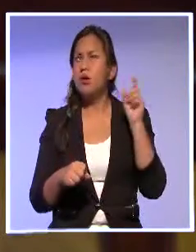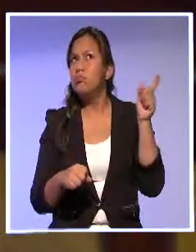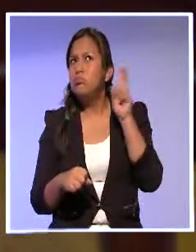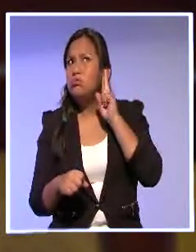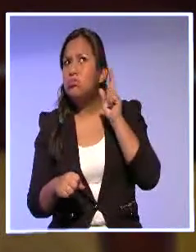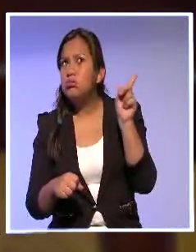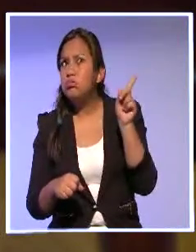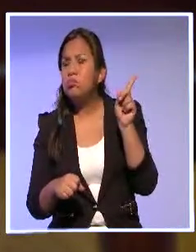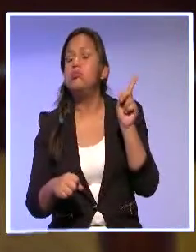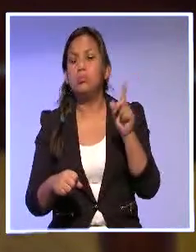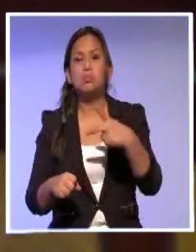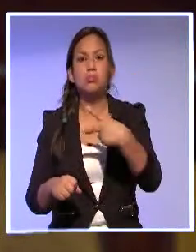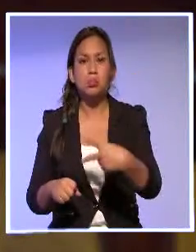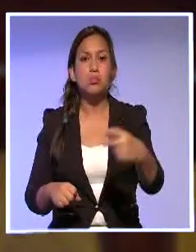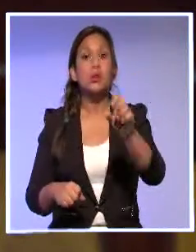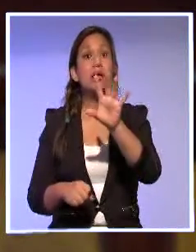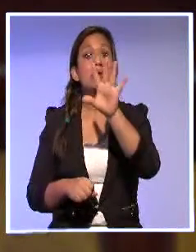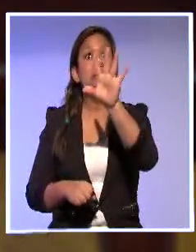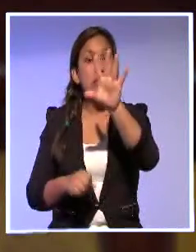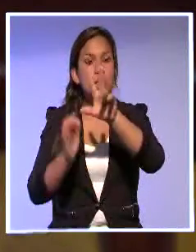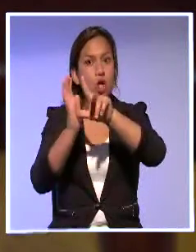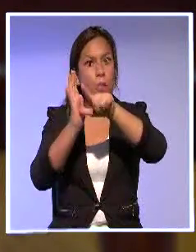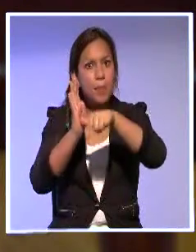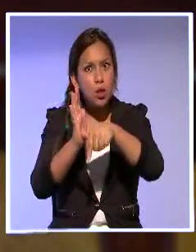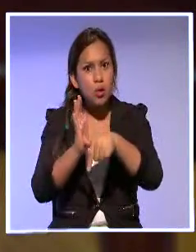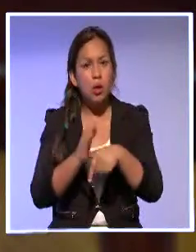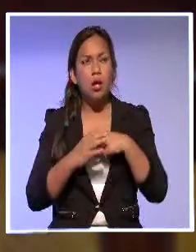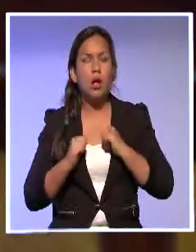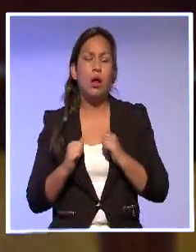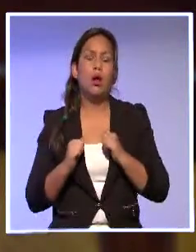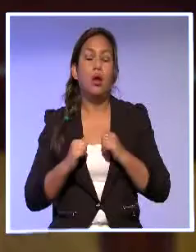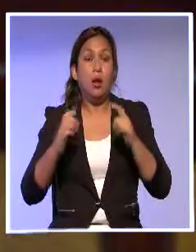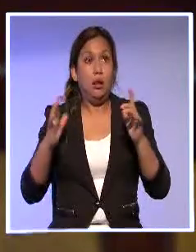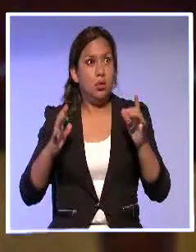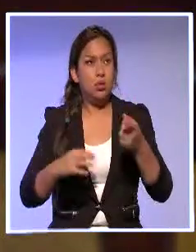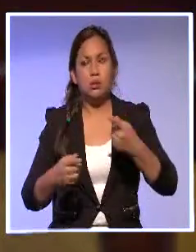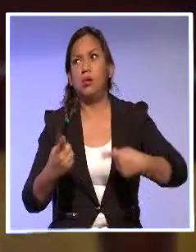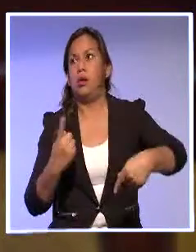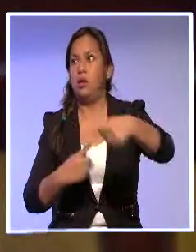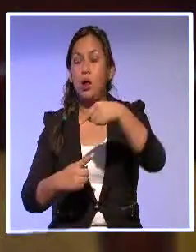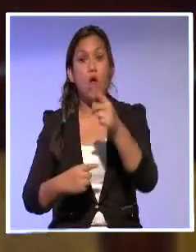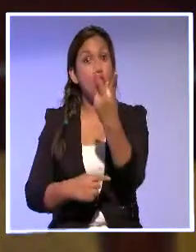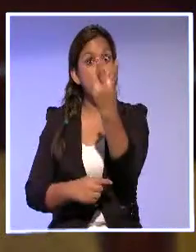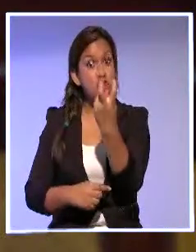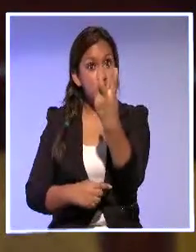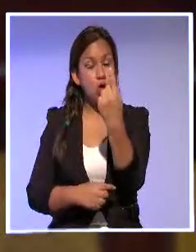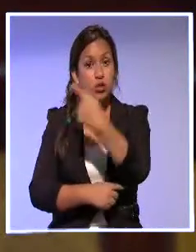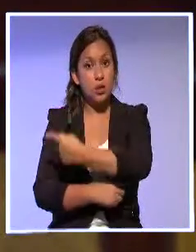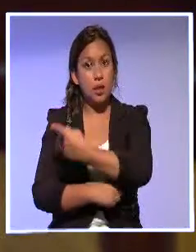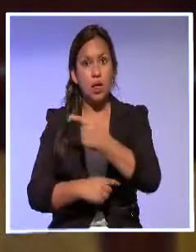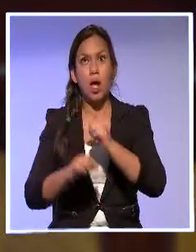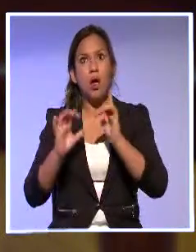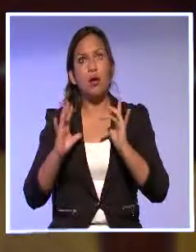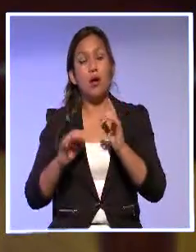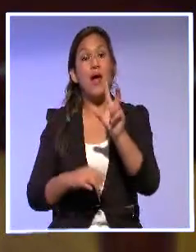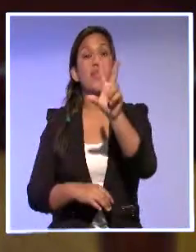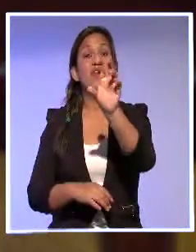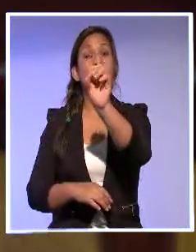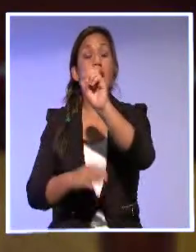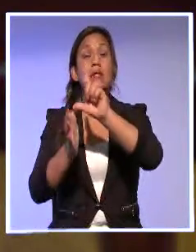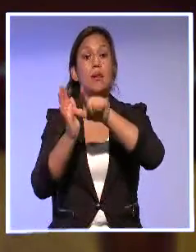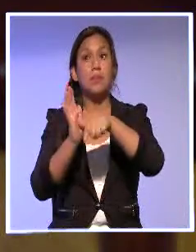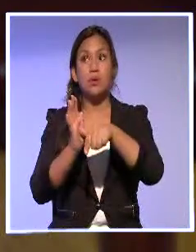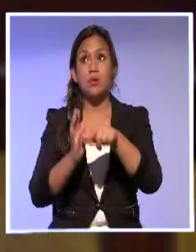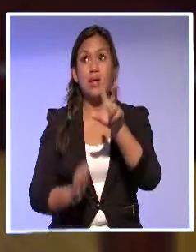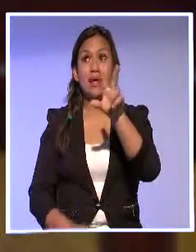teníamos que salir a 5 minutos de pausa luego debemos entrar 12 del día teníamos que otra vez parar tenemos media hora pero estar